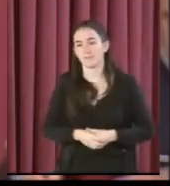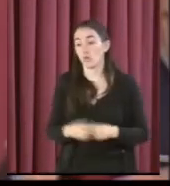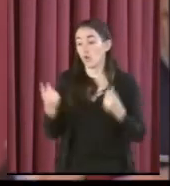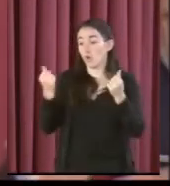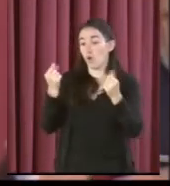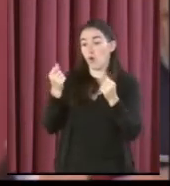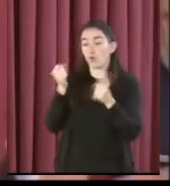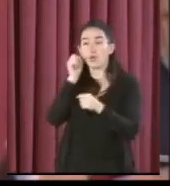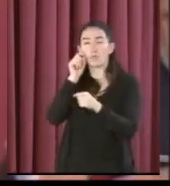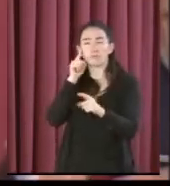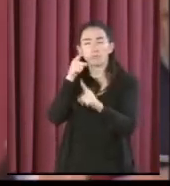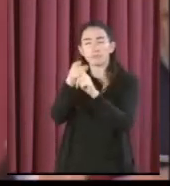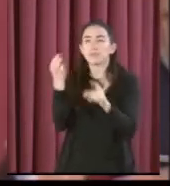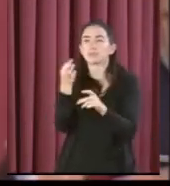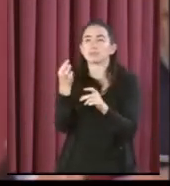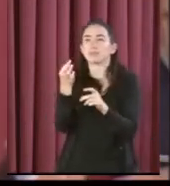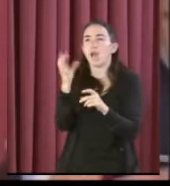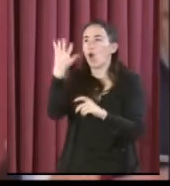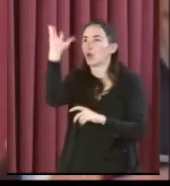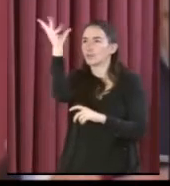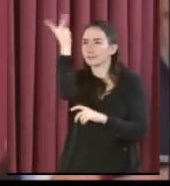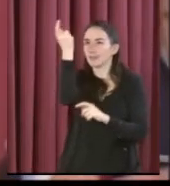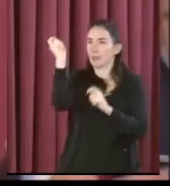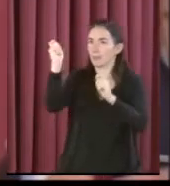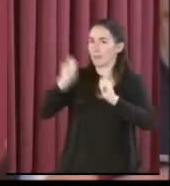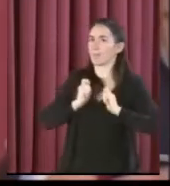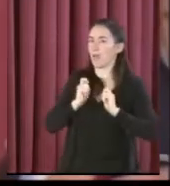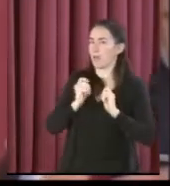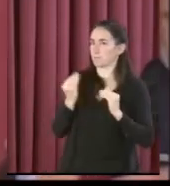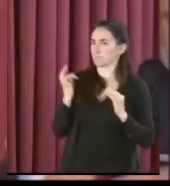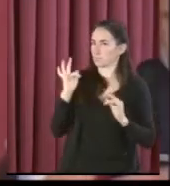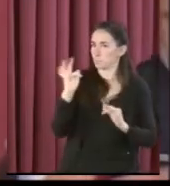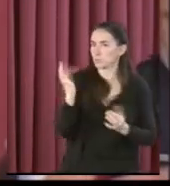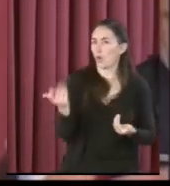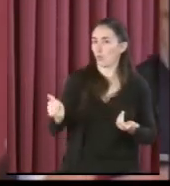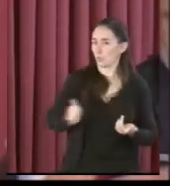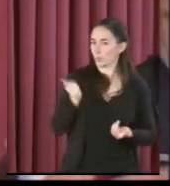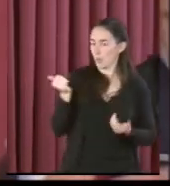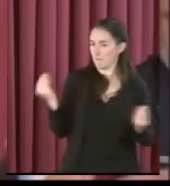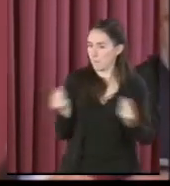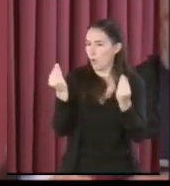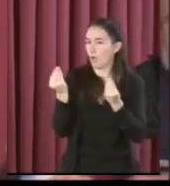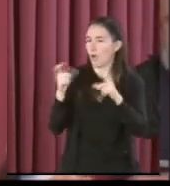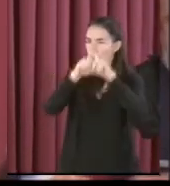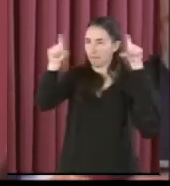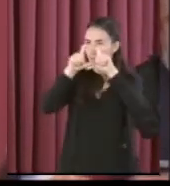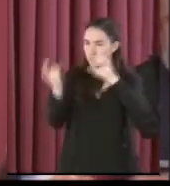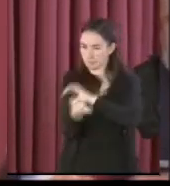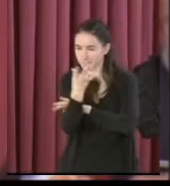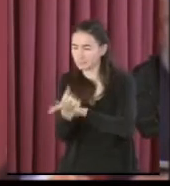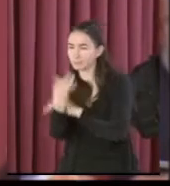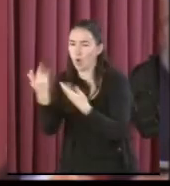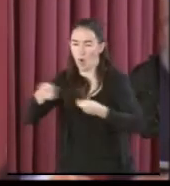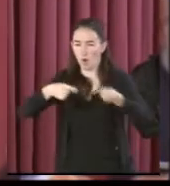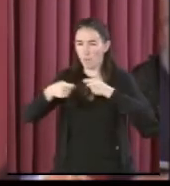Logroño dinámico, con un ecosistema estimulante para el empleo y las oportunidades, con unos sectores industriales, comercial y